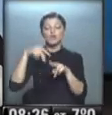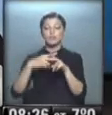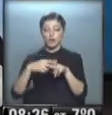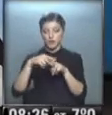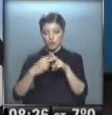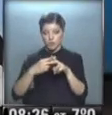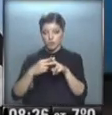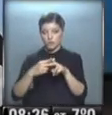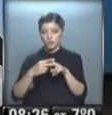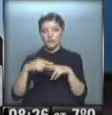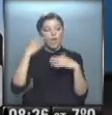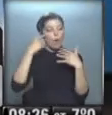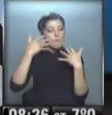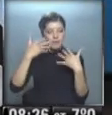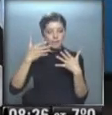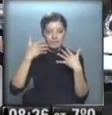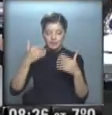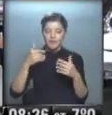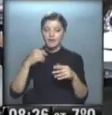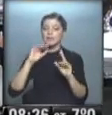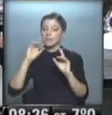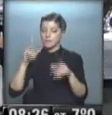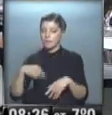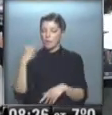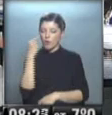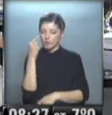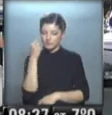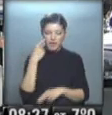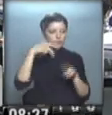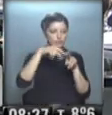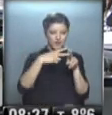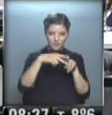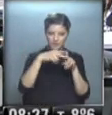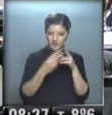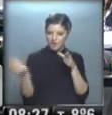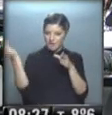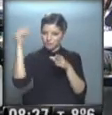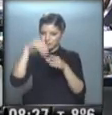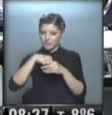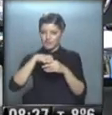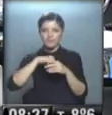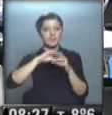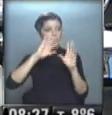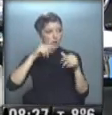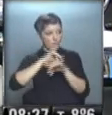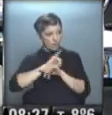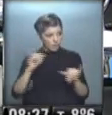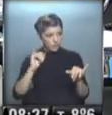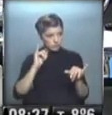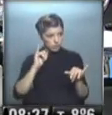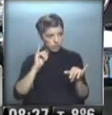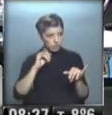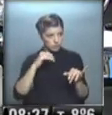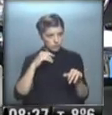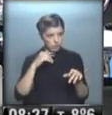con aprendizaje, con conciencia y tecnología de alguna manera. Con el manejo de información también. Y con el manejo de la